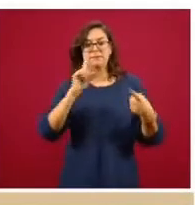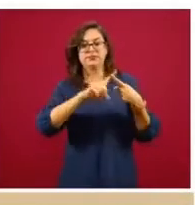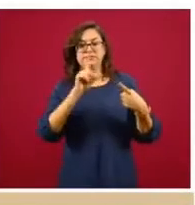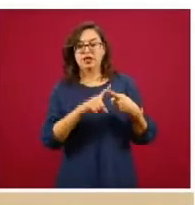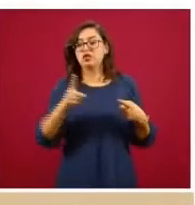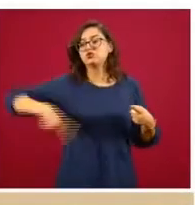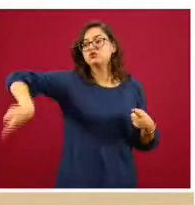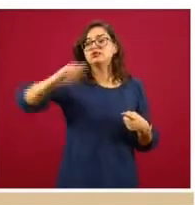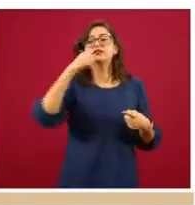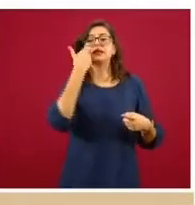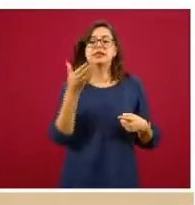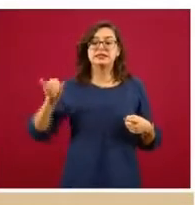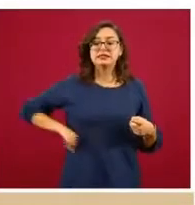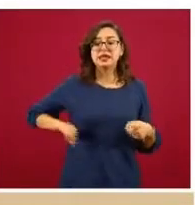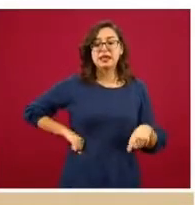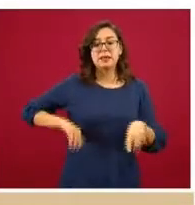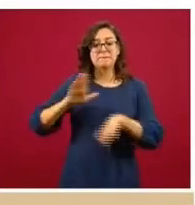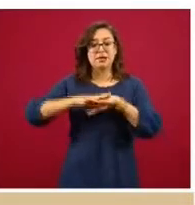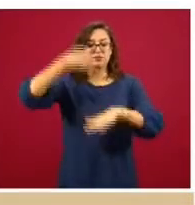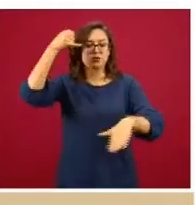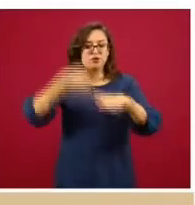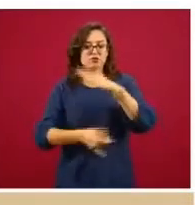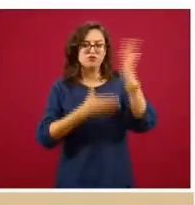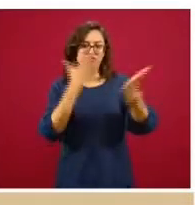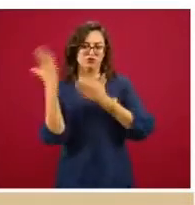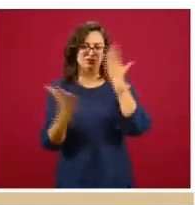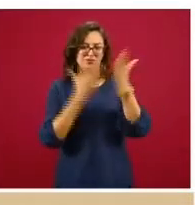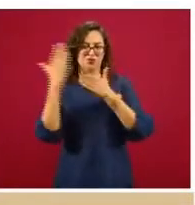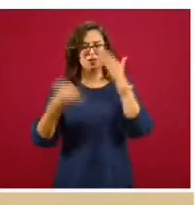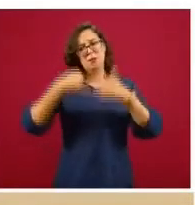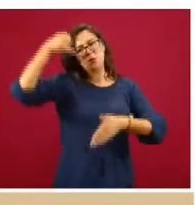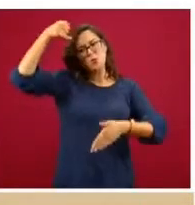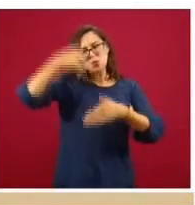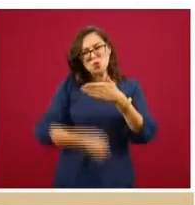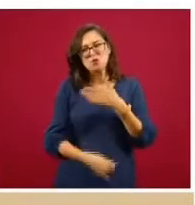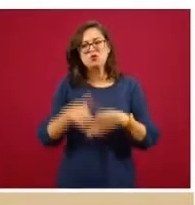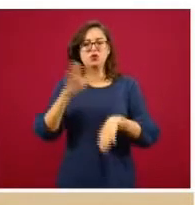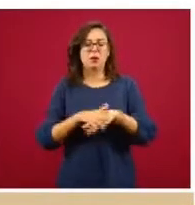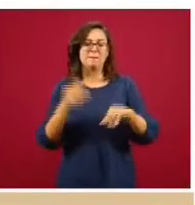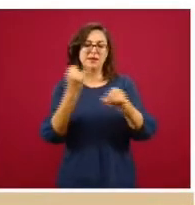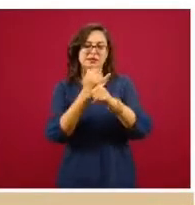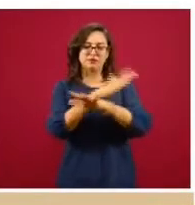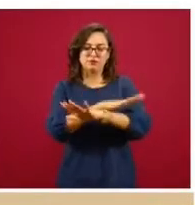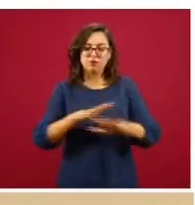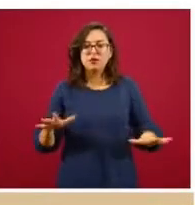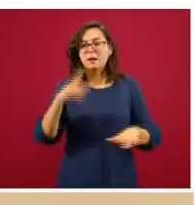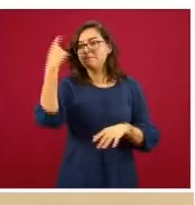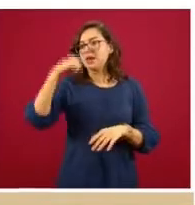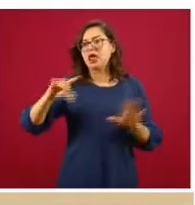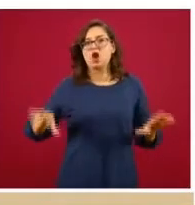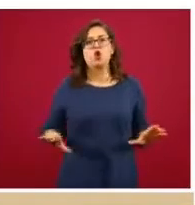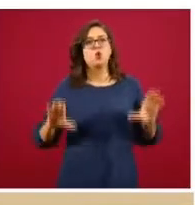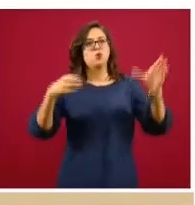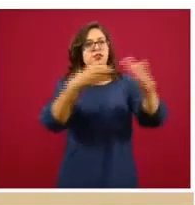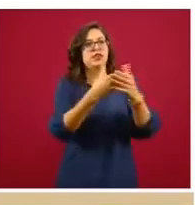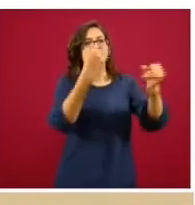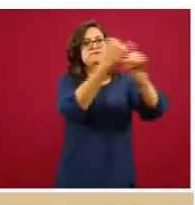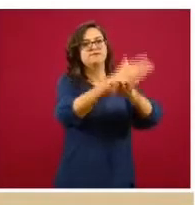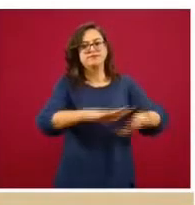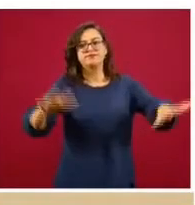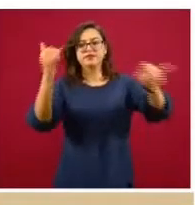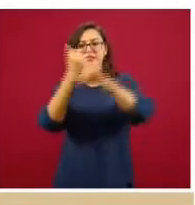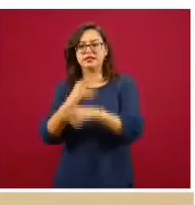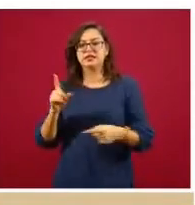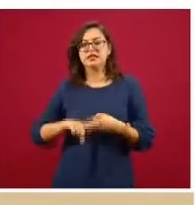especialización, que ellos quisieran conocer más y tener más información para llevar a las comunidades acerca de salud